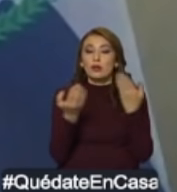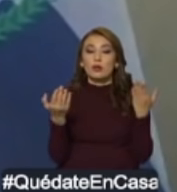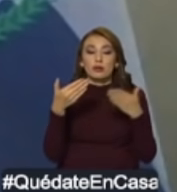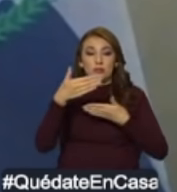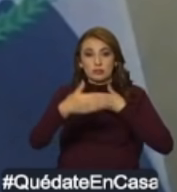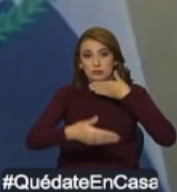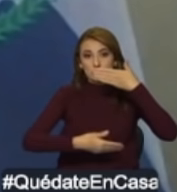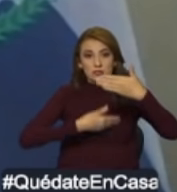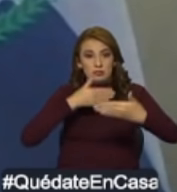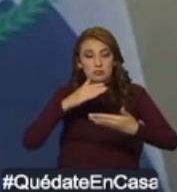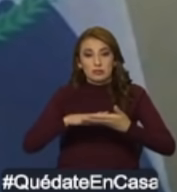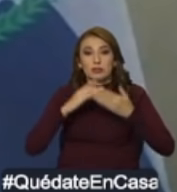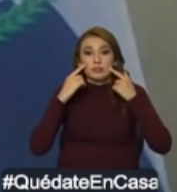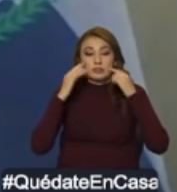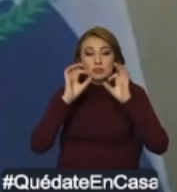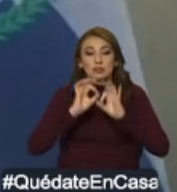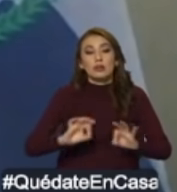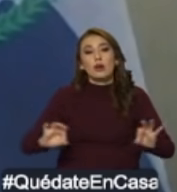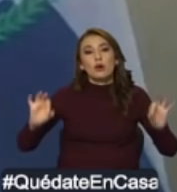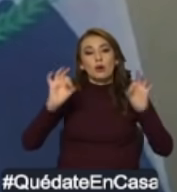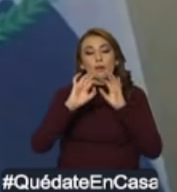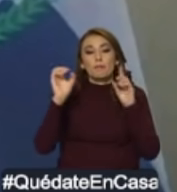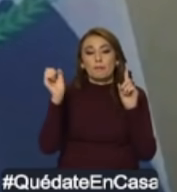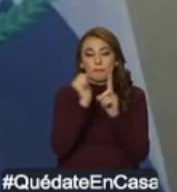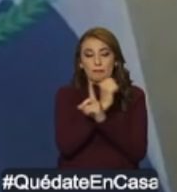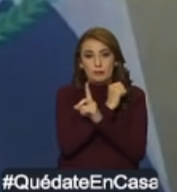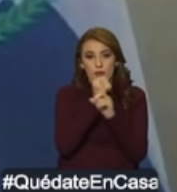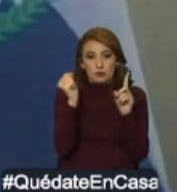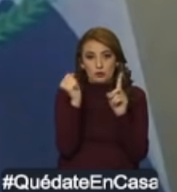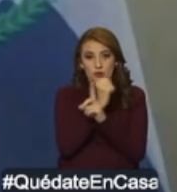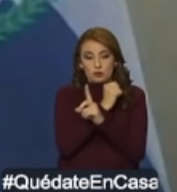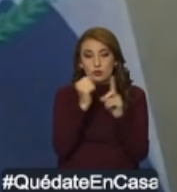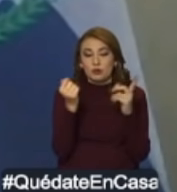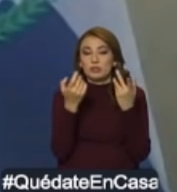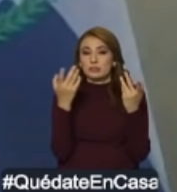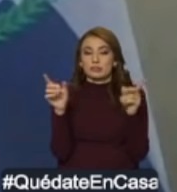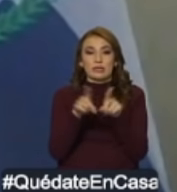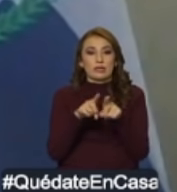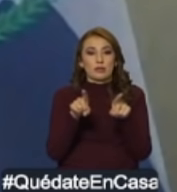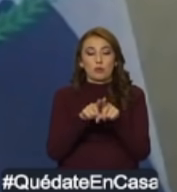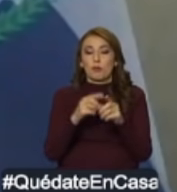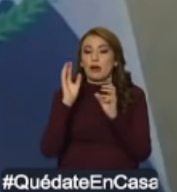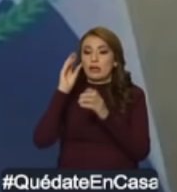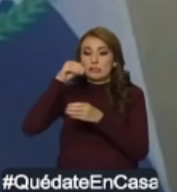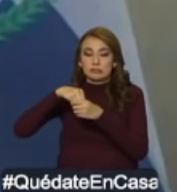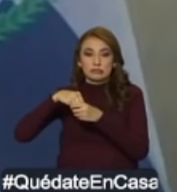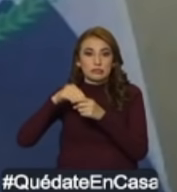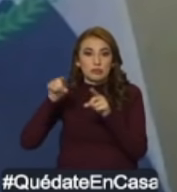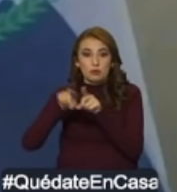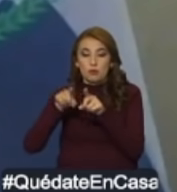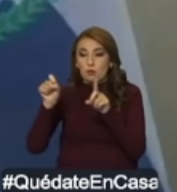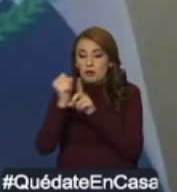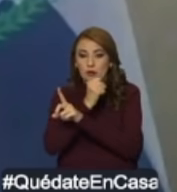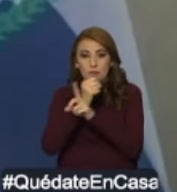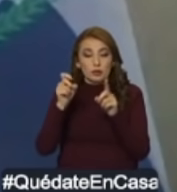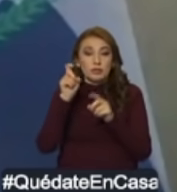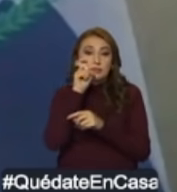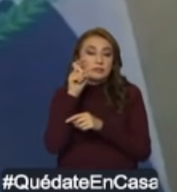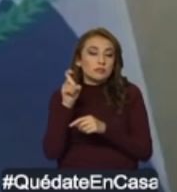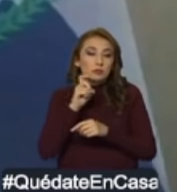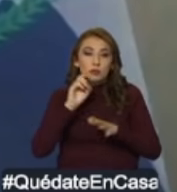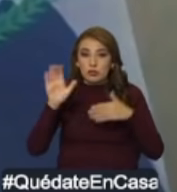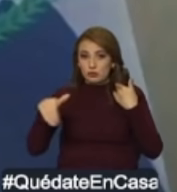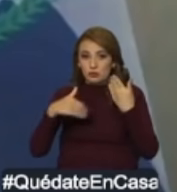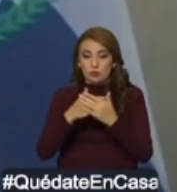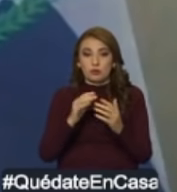estar sucediendo, violencias de tipo psicológico, violencia sexual. Pero si controlamos algo que el valor